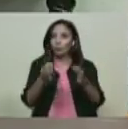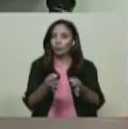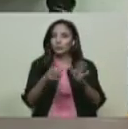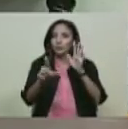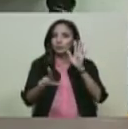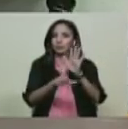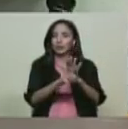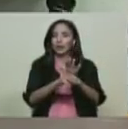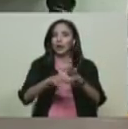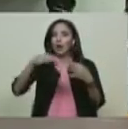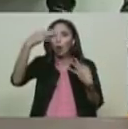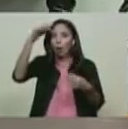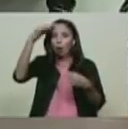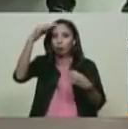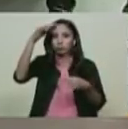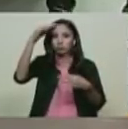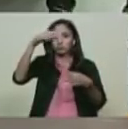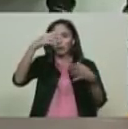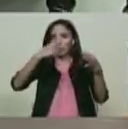a documento internacional,